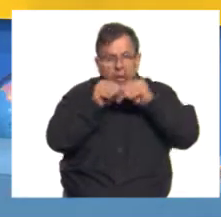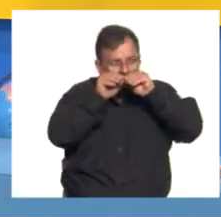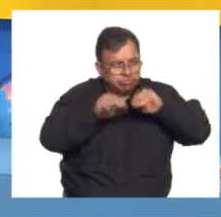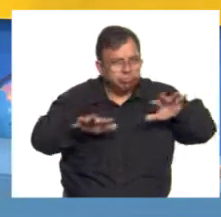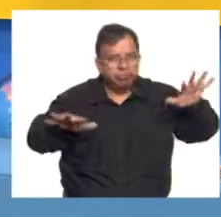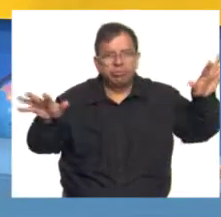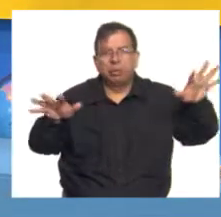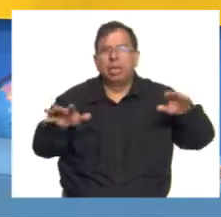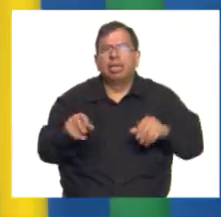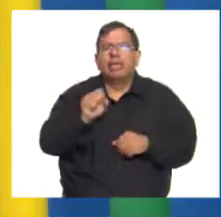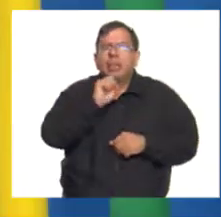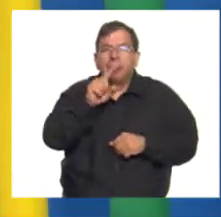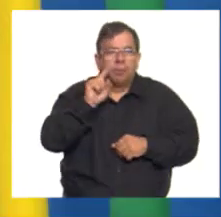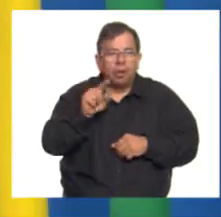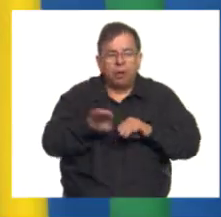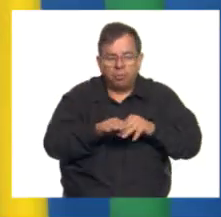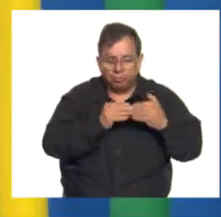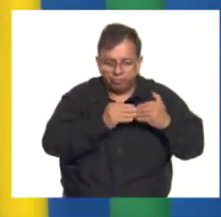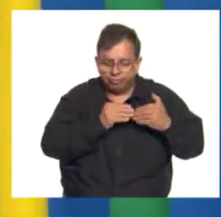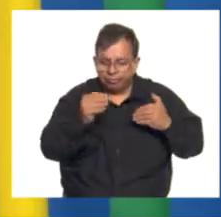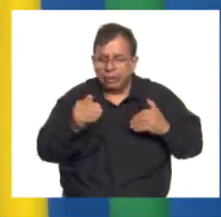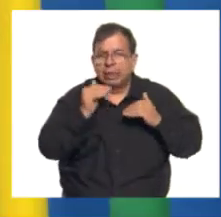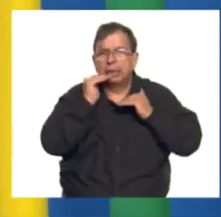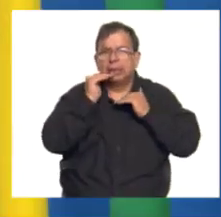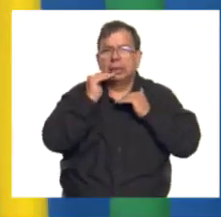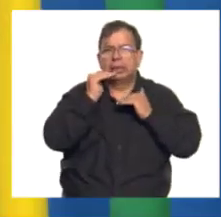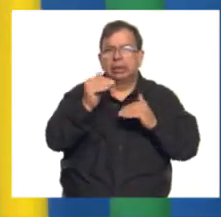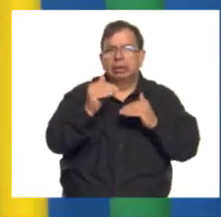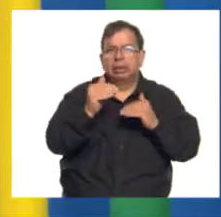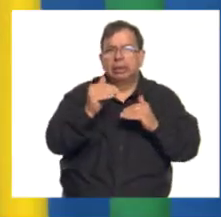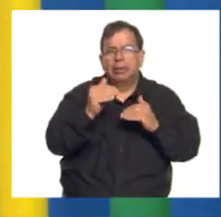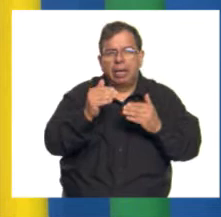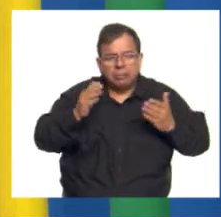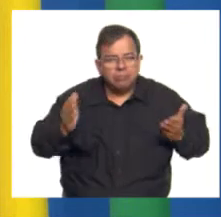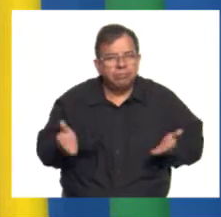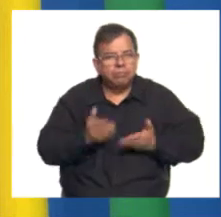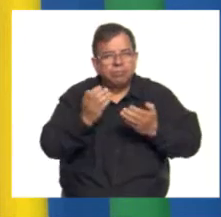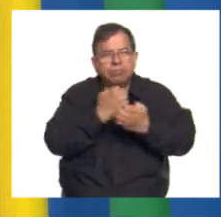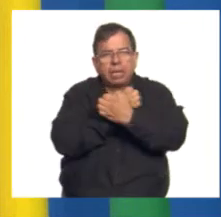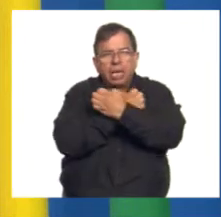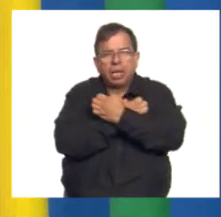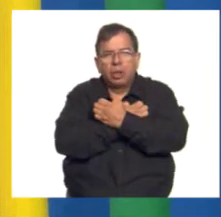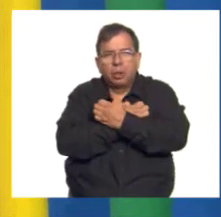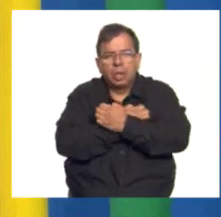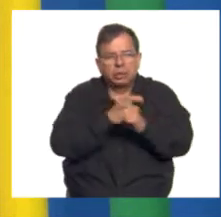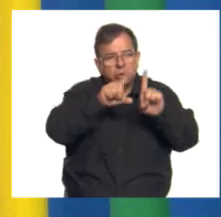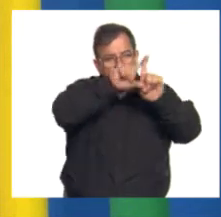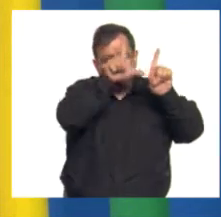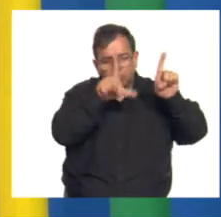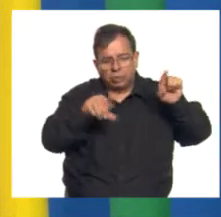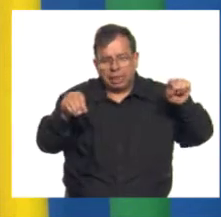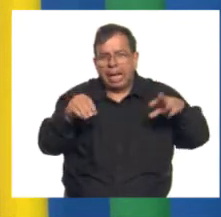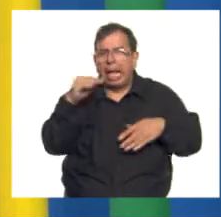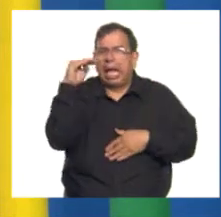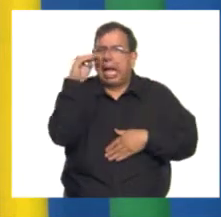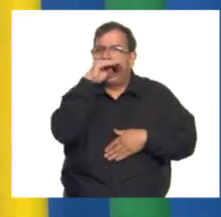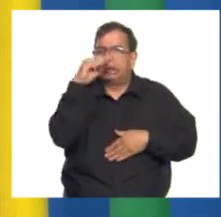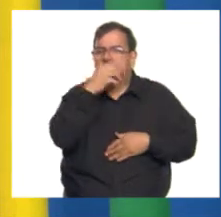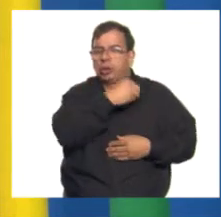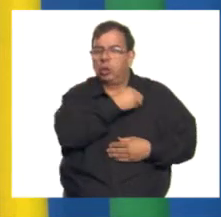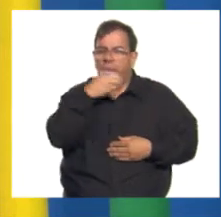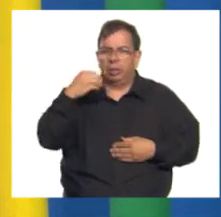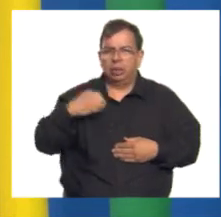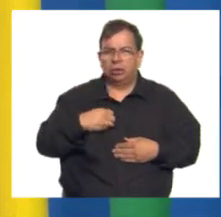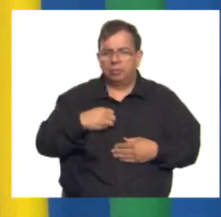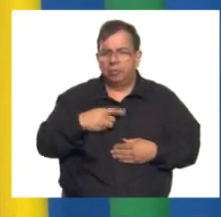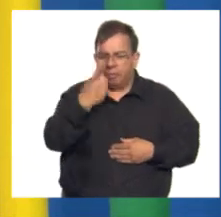Además, vimos cómo en esta etapa quedó consolidado el deseo por fomentar la educación de carácter nacional que fuera gratuita y obligatoria,